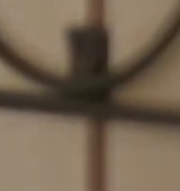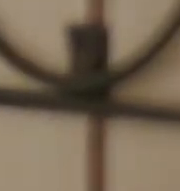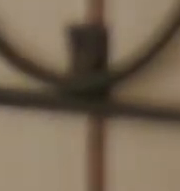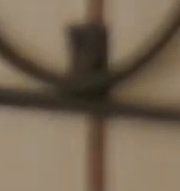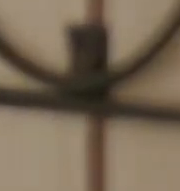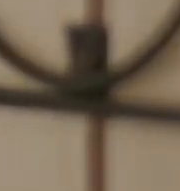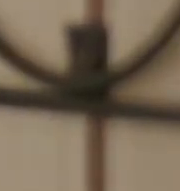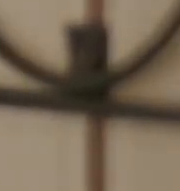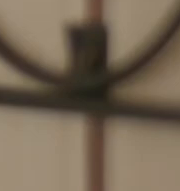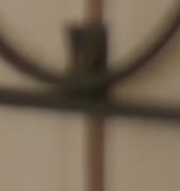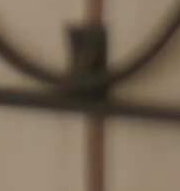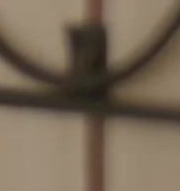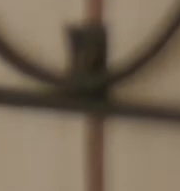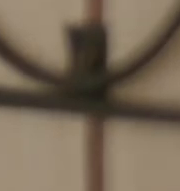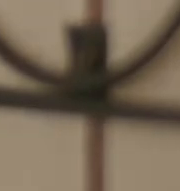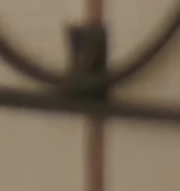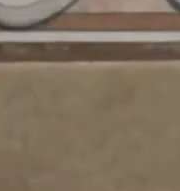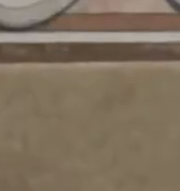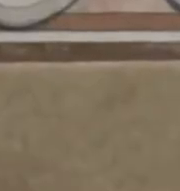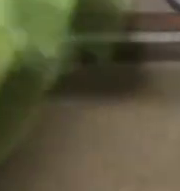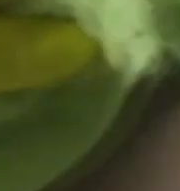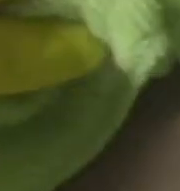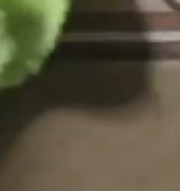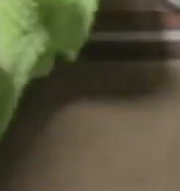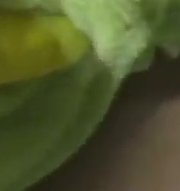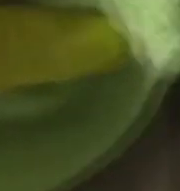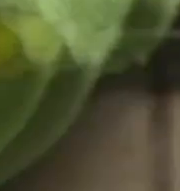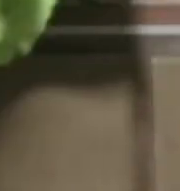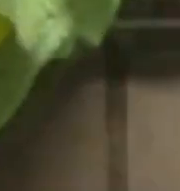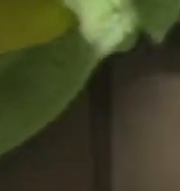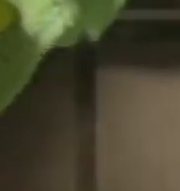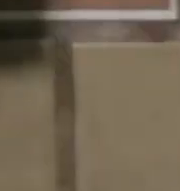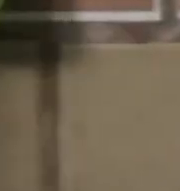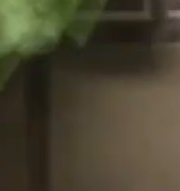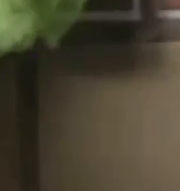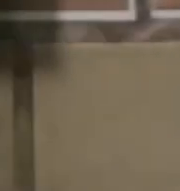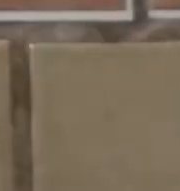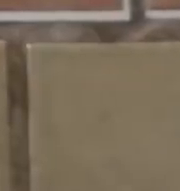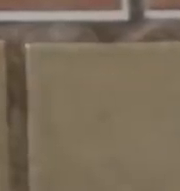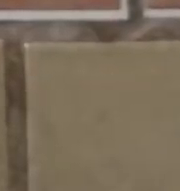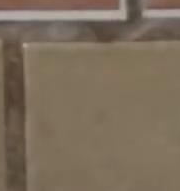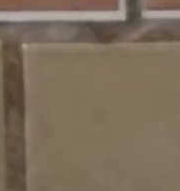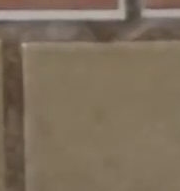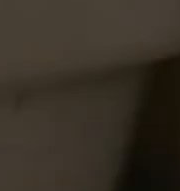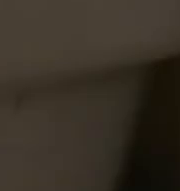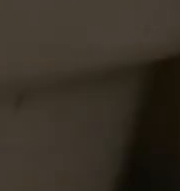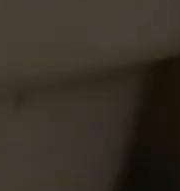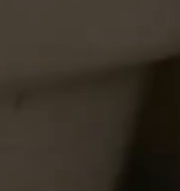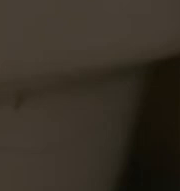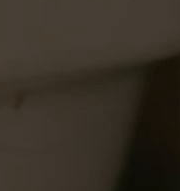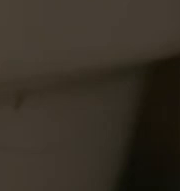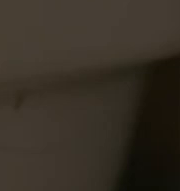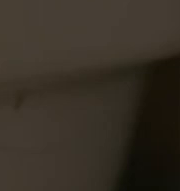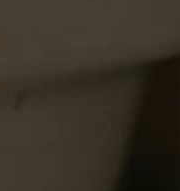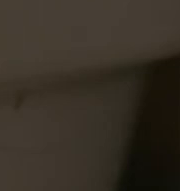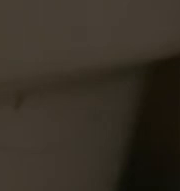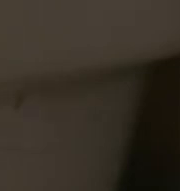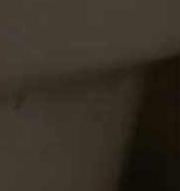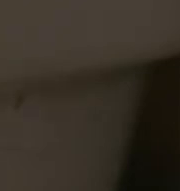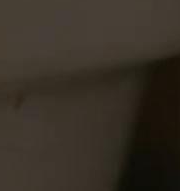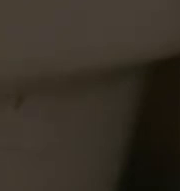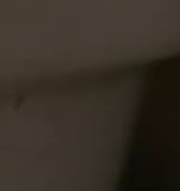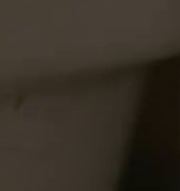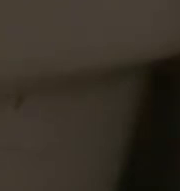toma impulso y lanza el balón al área. La bola va avanzando por media cancha. Avanza sobre el lado izquierdo de la cancha. La para